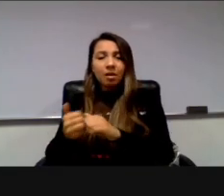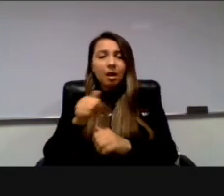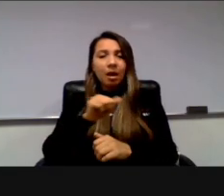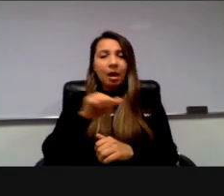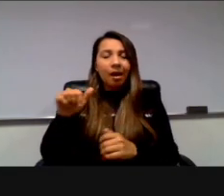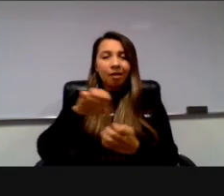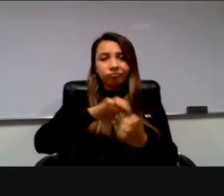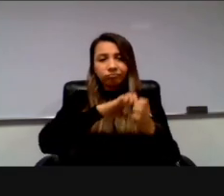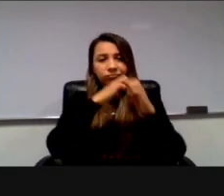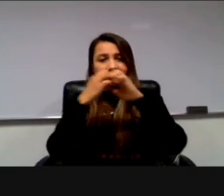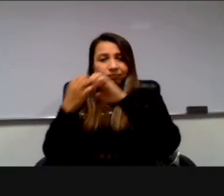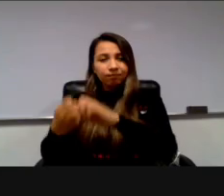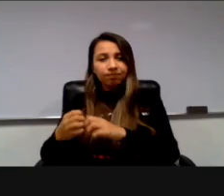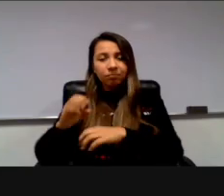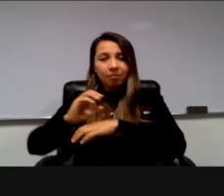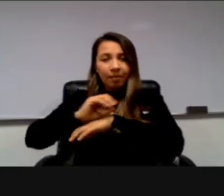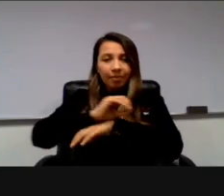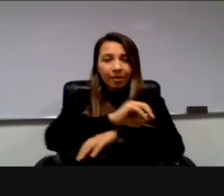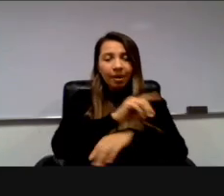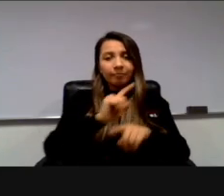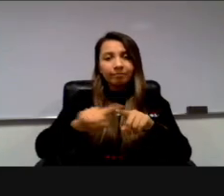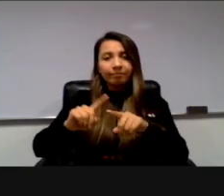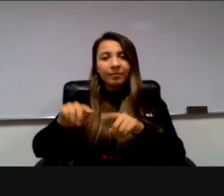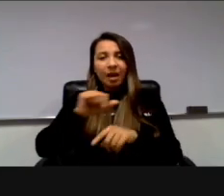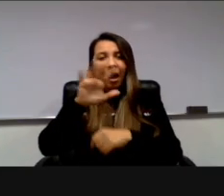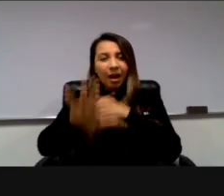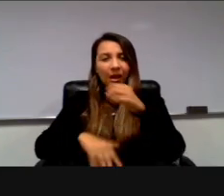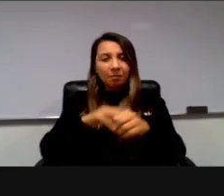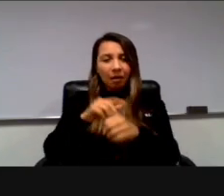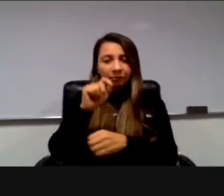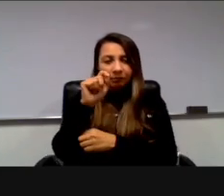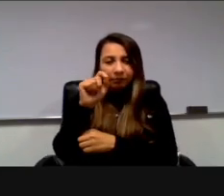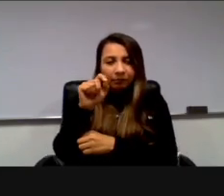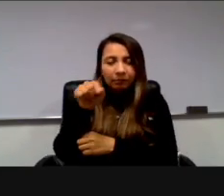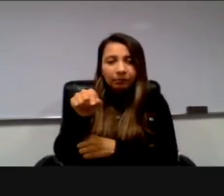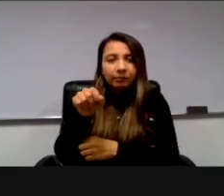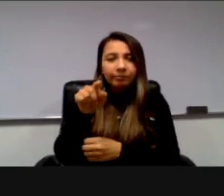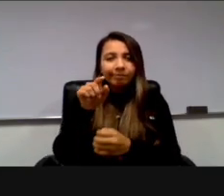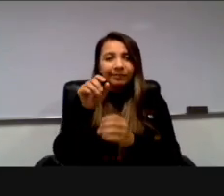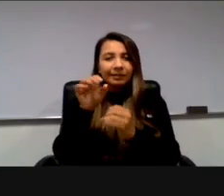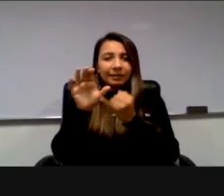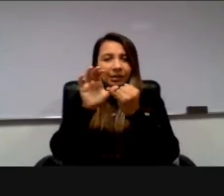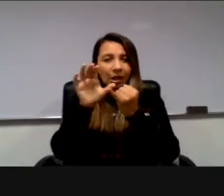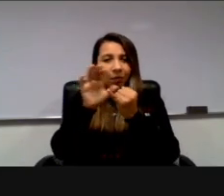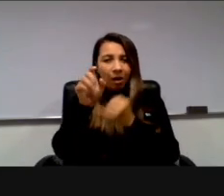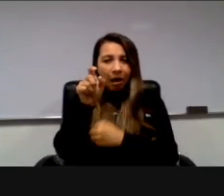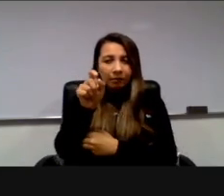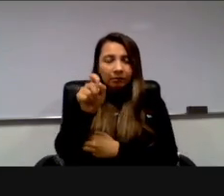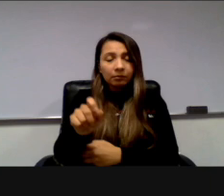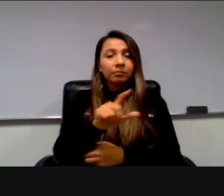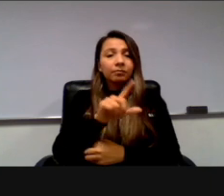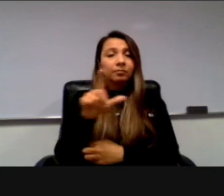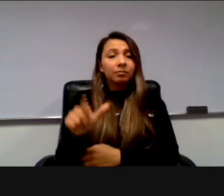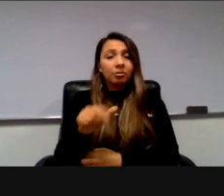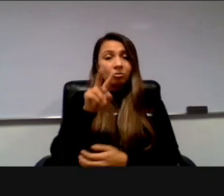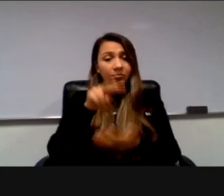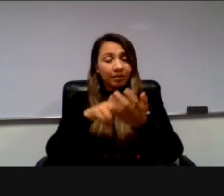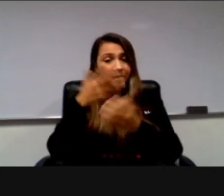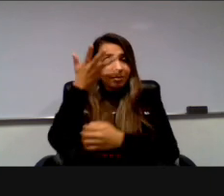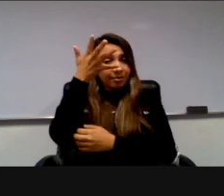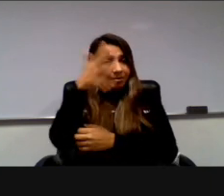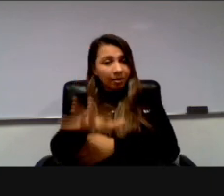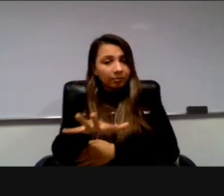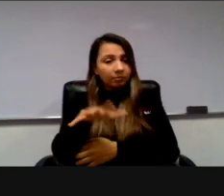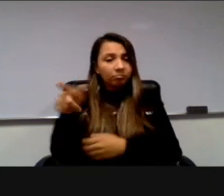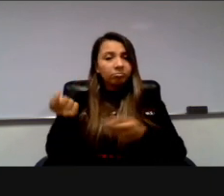evolutiva de bacterias endosimbiontes de insectos como modelos de células mínimas. Desde el 2010 dirige el grupo